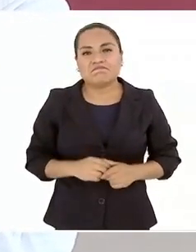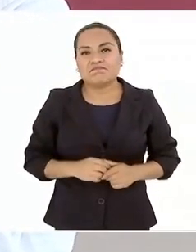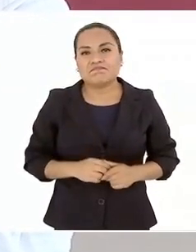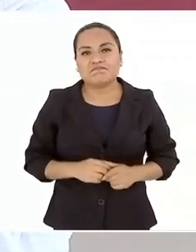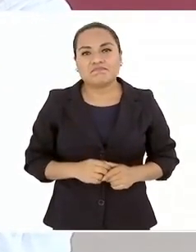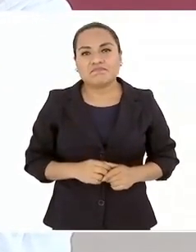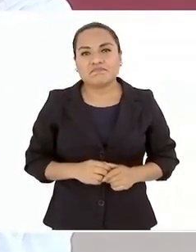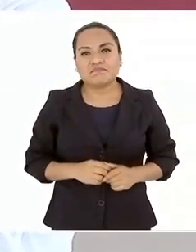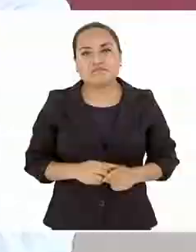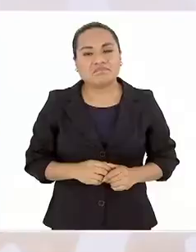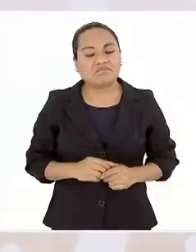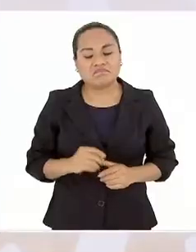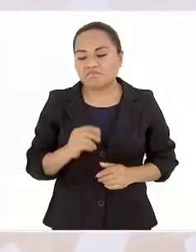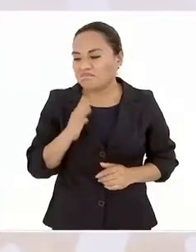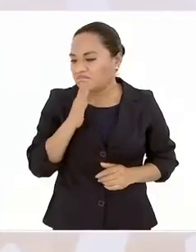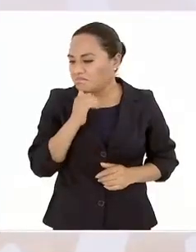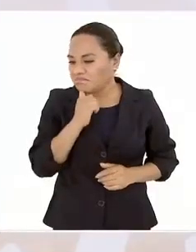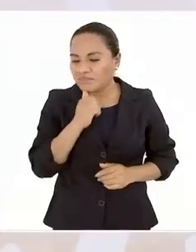ha podido